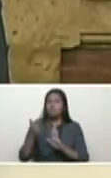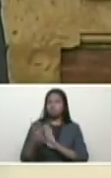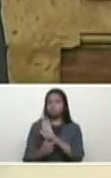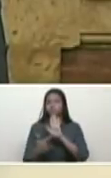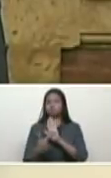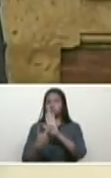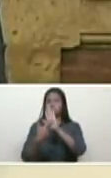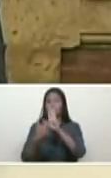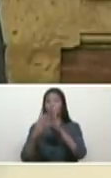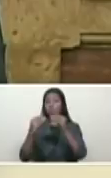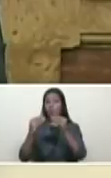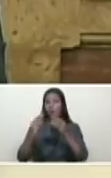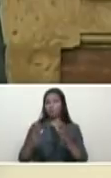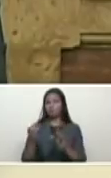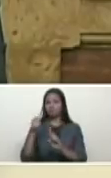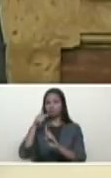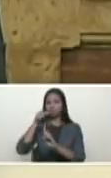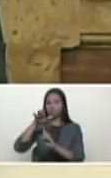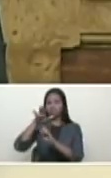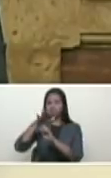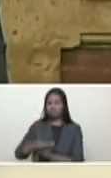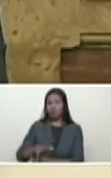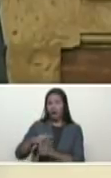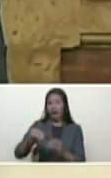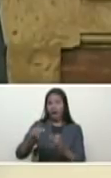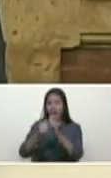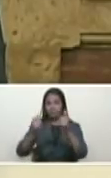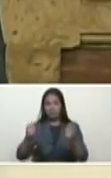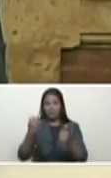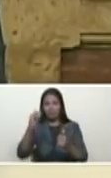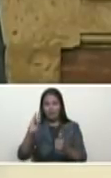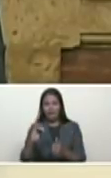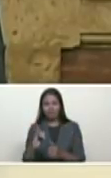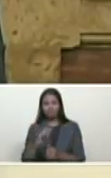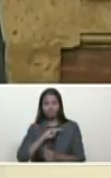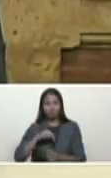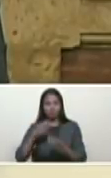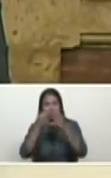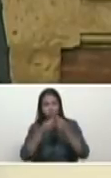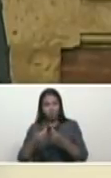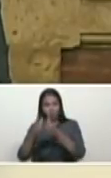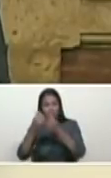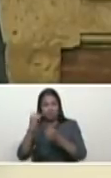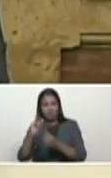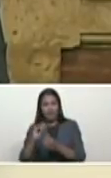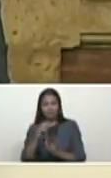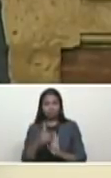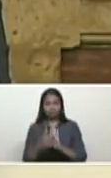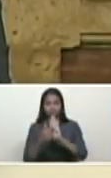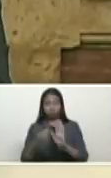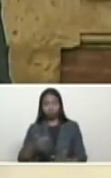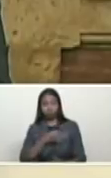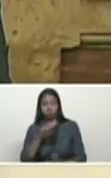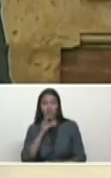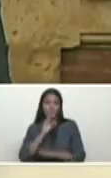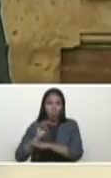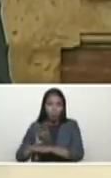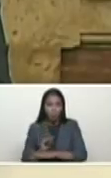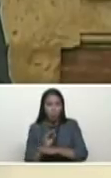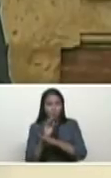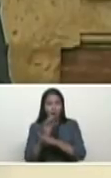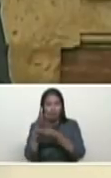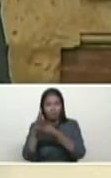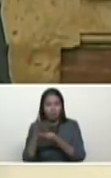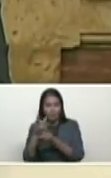donde hay que derrotar el bloqueo y la guerra económica el frente social protegiendo al más